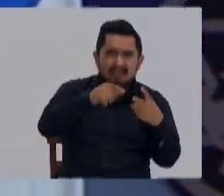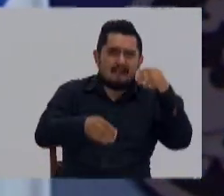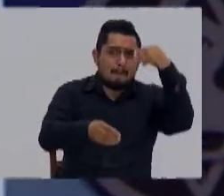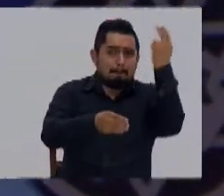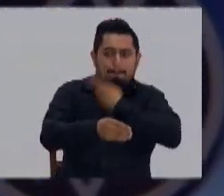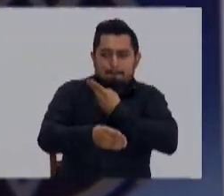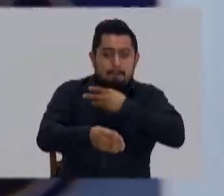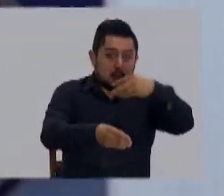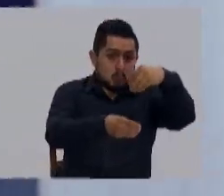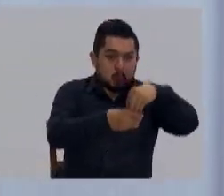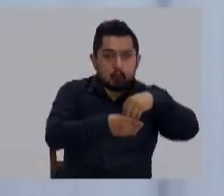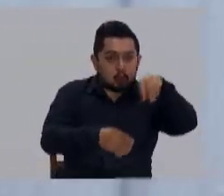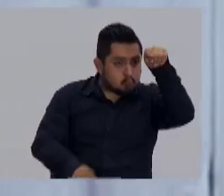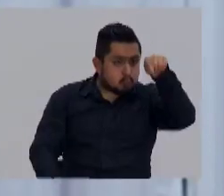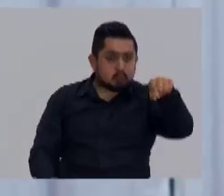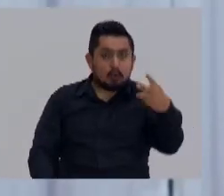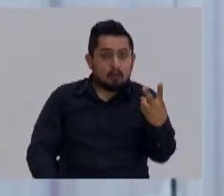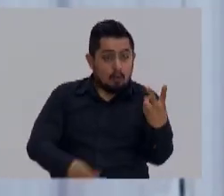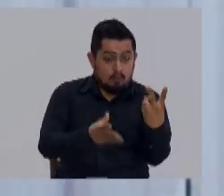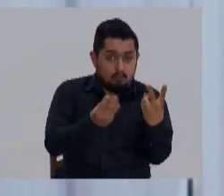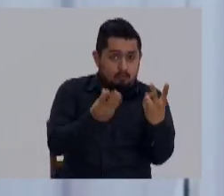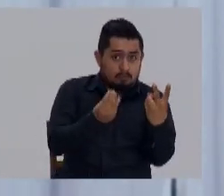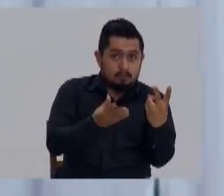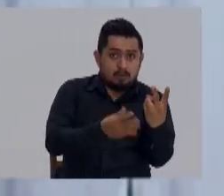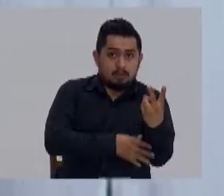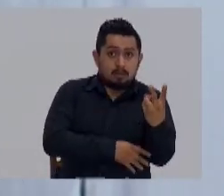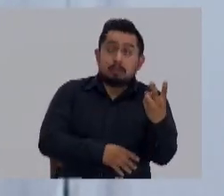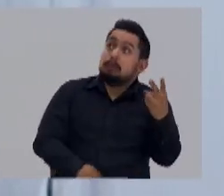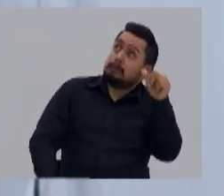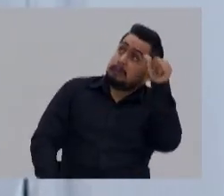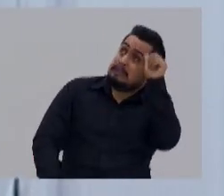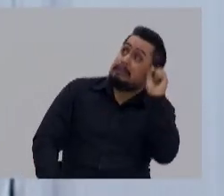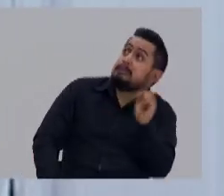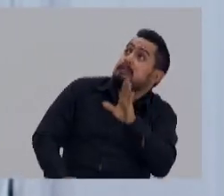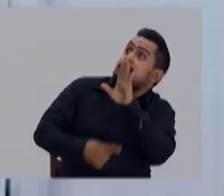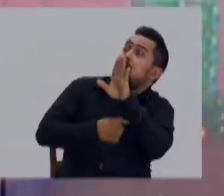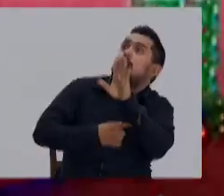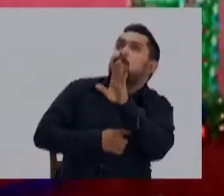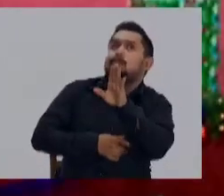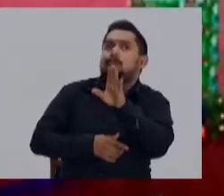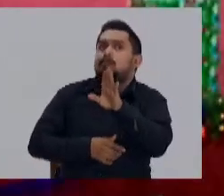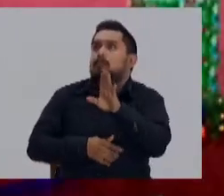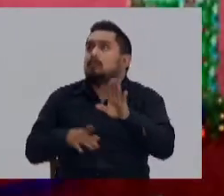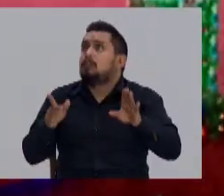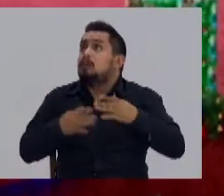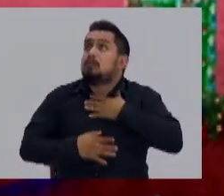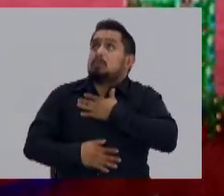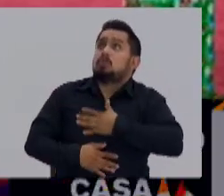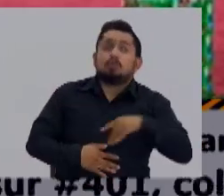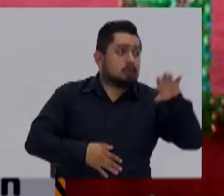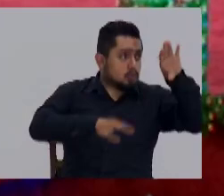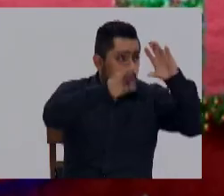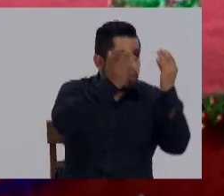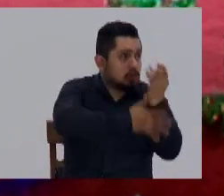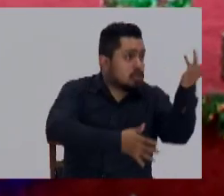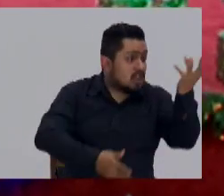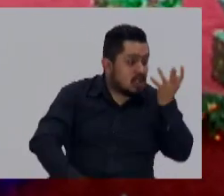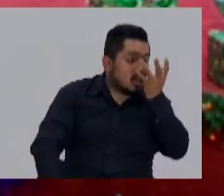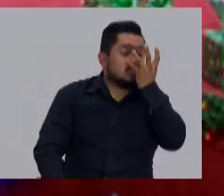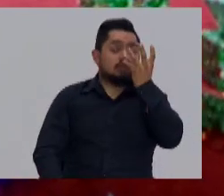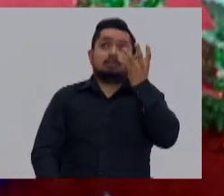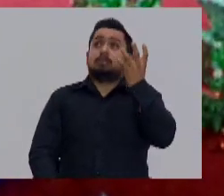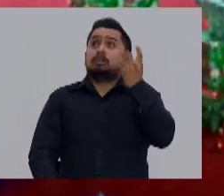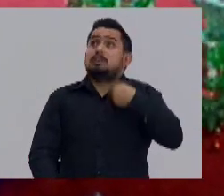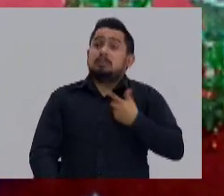sin embargo, ellos tuvieron temor y Adán le dice, mira, es que comimos del árbol y